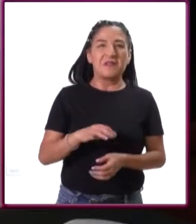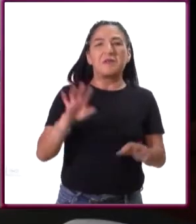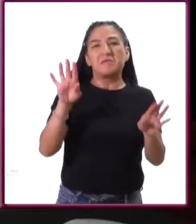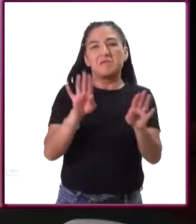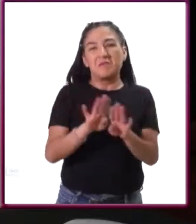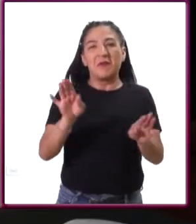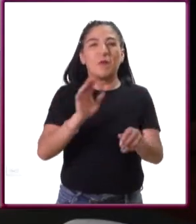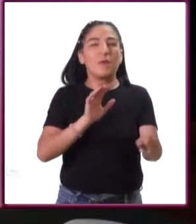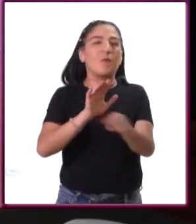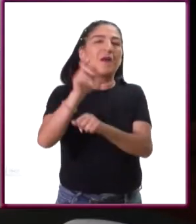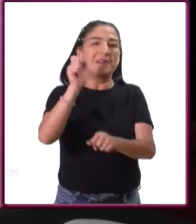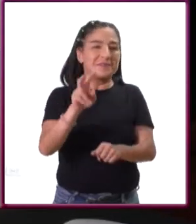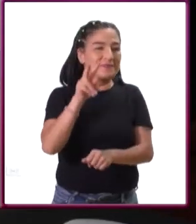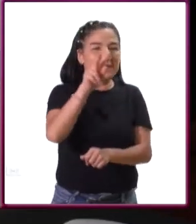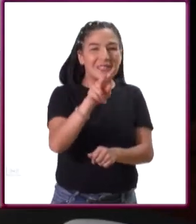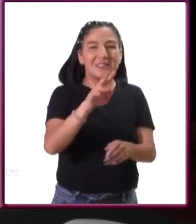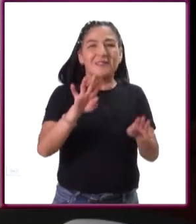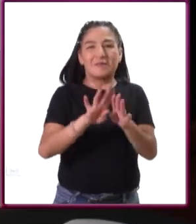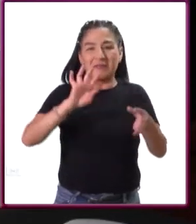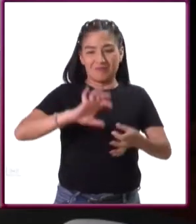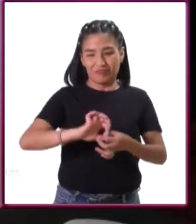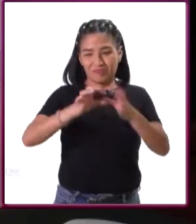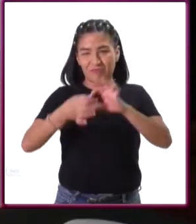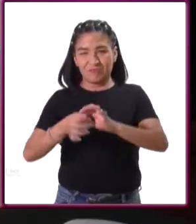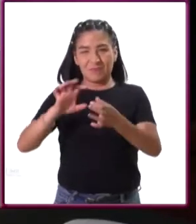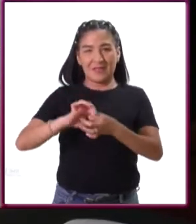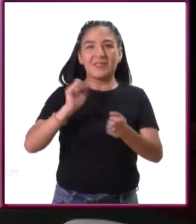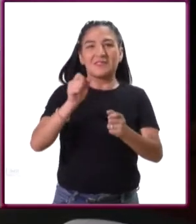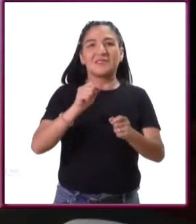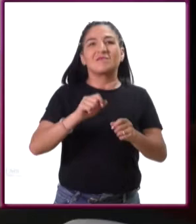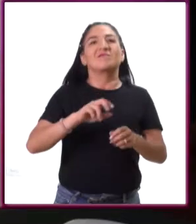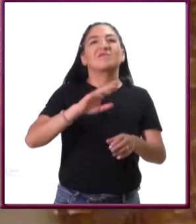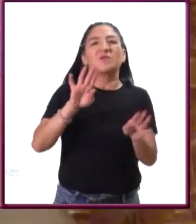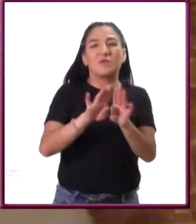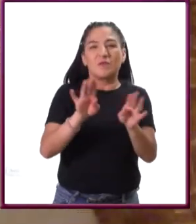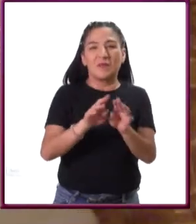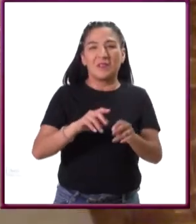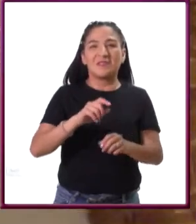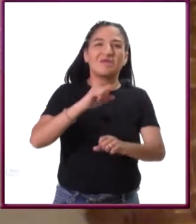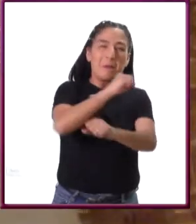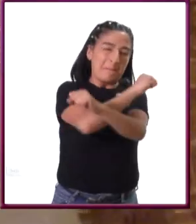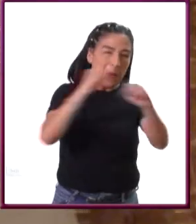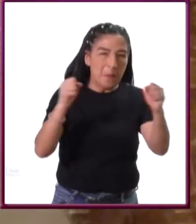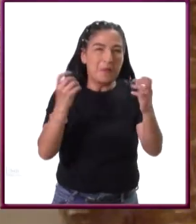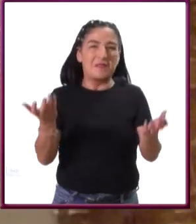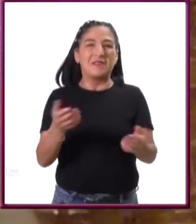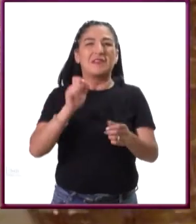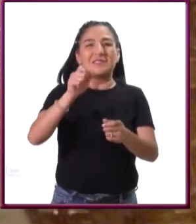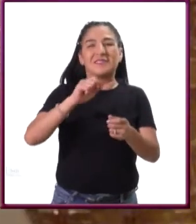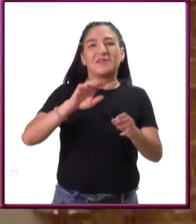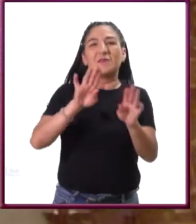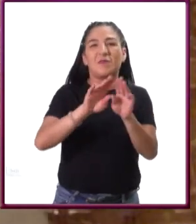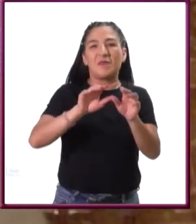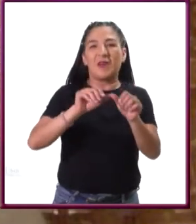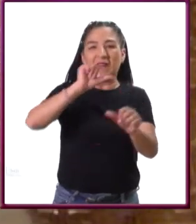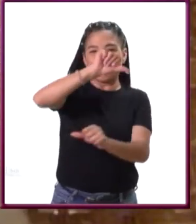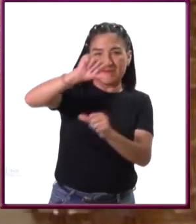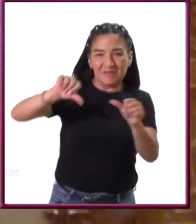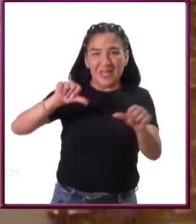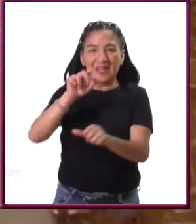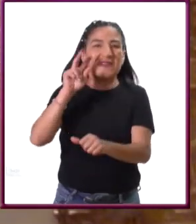reacción en cadena, por ejemplo, en los procesos nucleares, ¿no? La temida fisión de los átomos de uranio en las bombas atómicas.